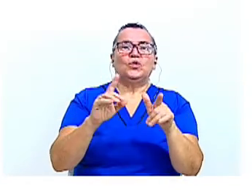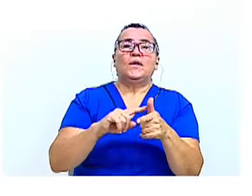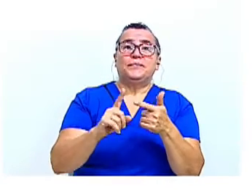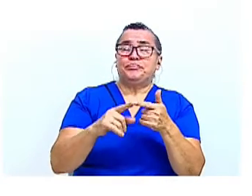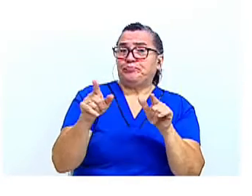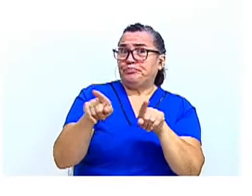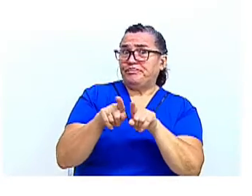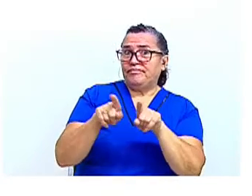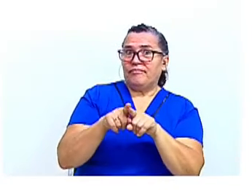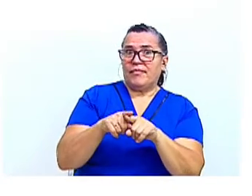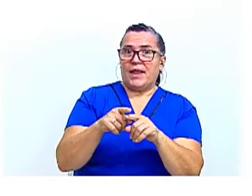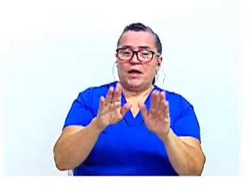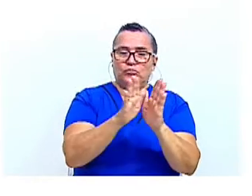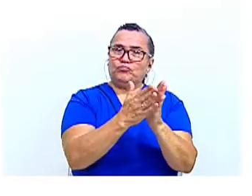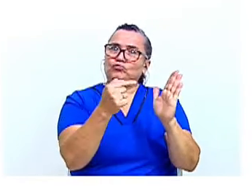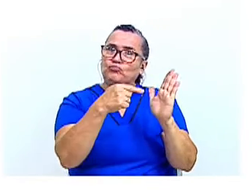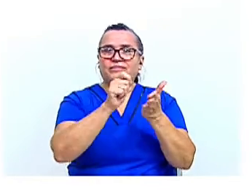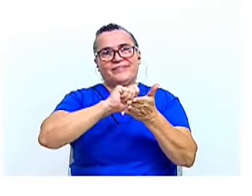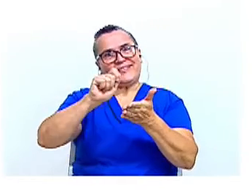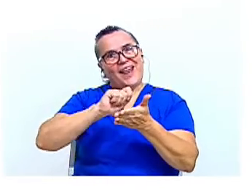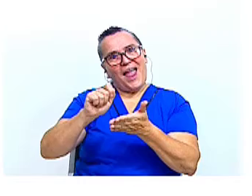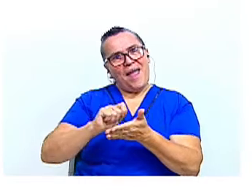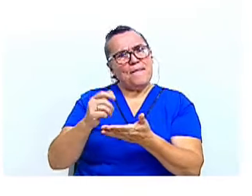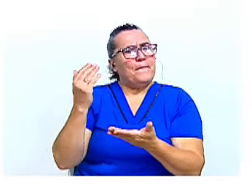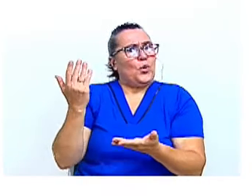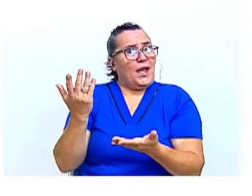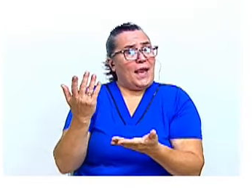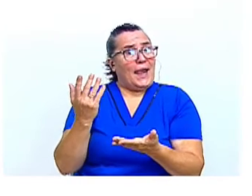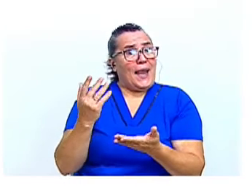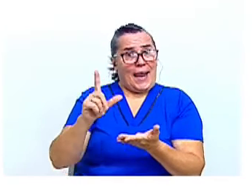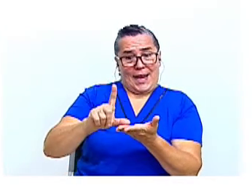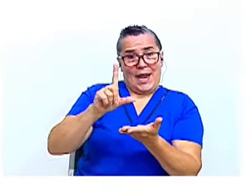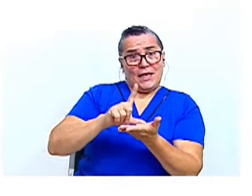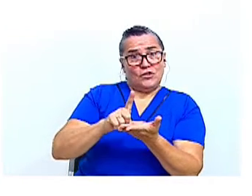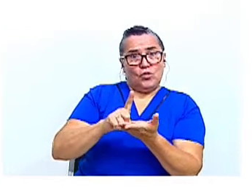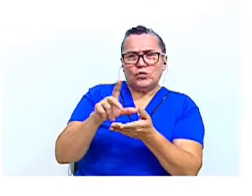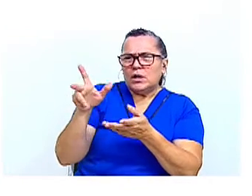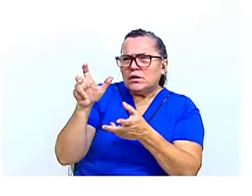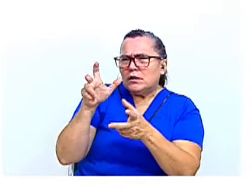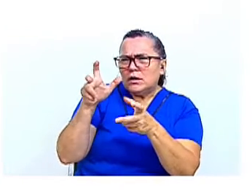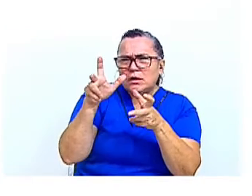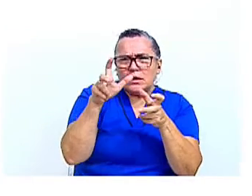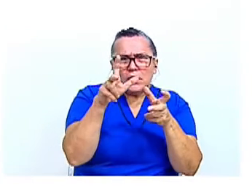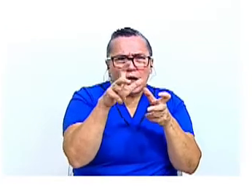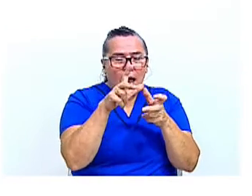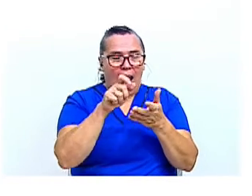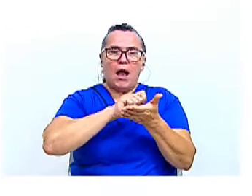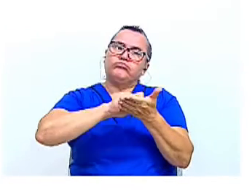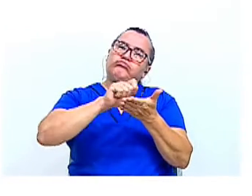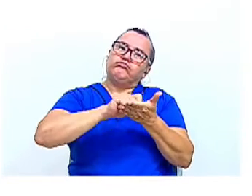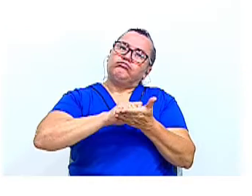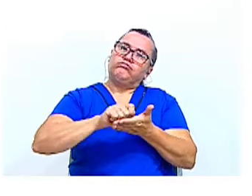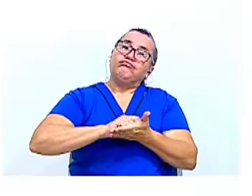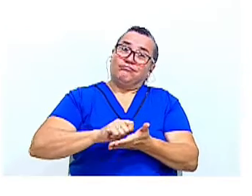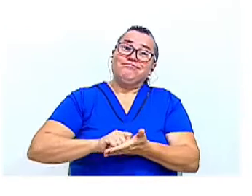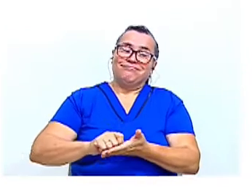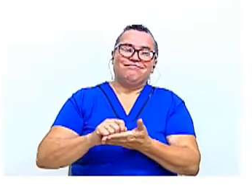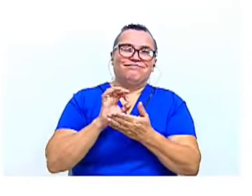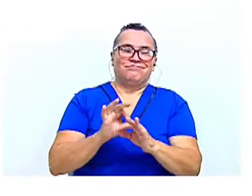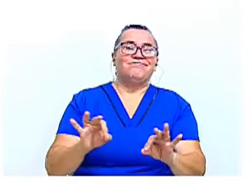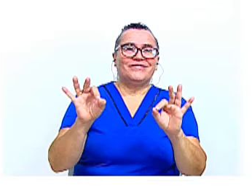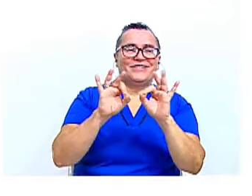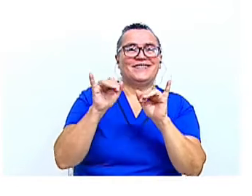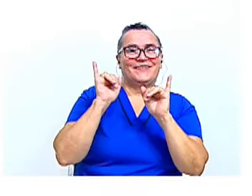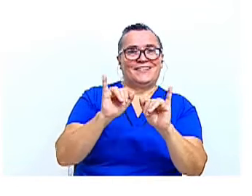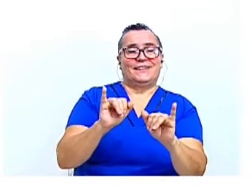la mano cuadernito y lápiz. ¿Por qué? Porque durante la clase haremos muchas observaciones de la materia en estudio y